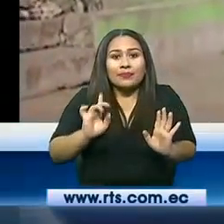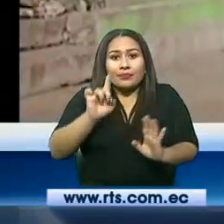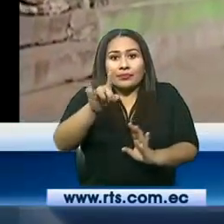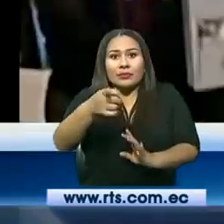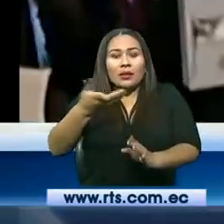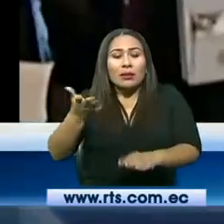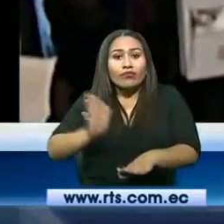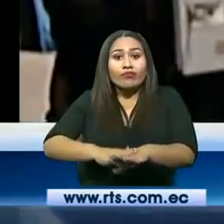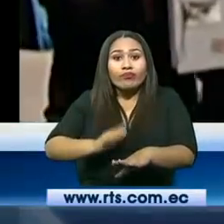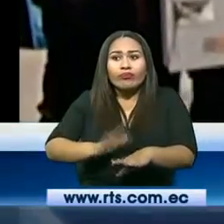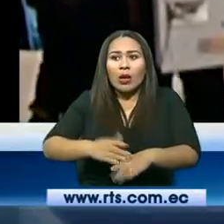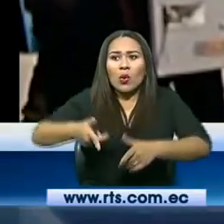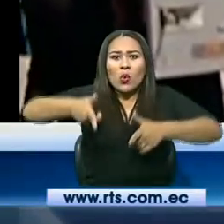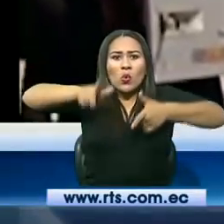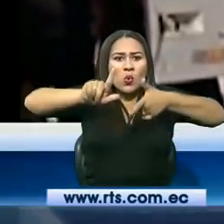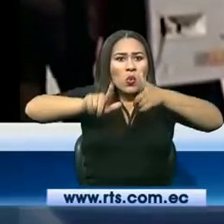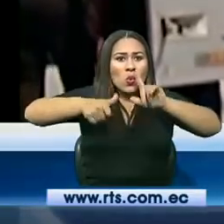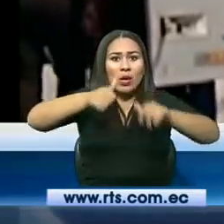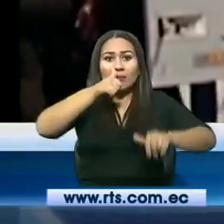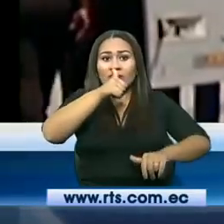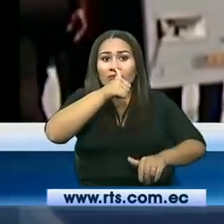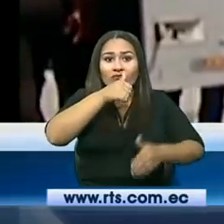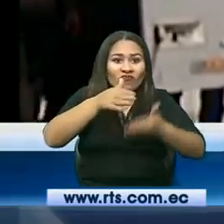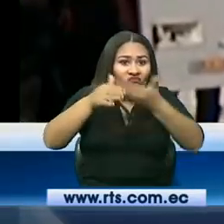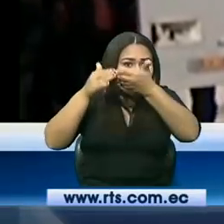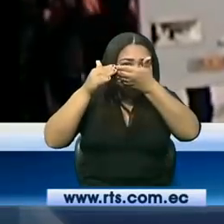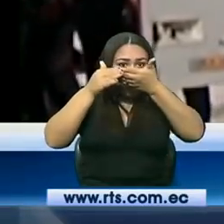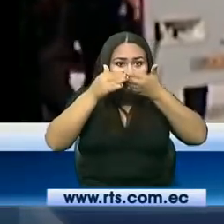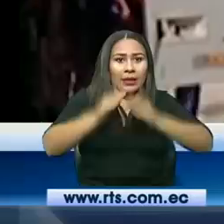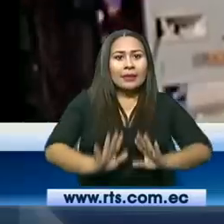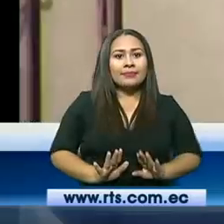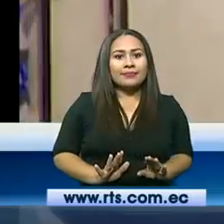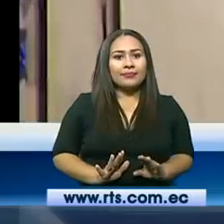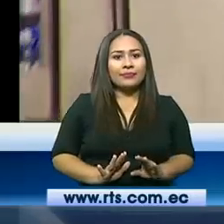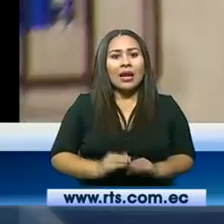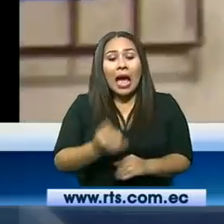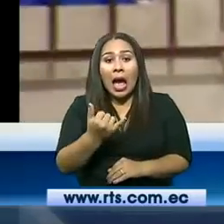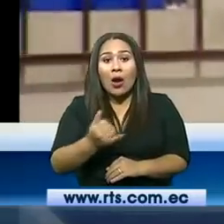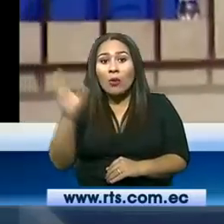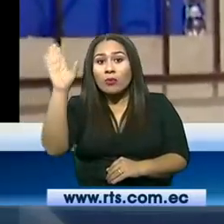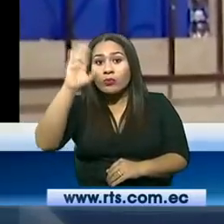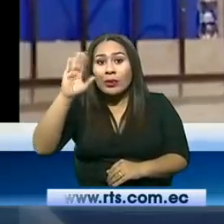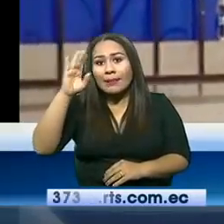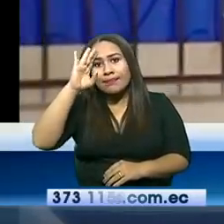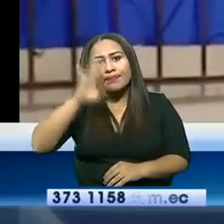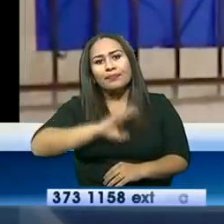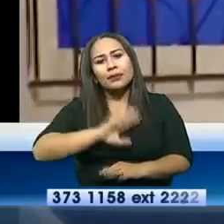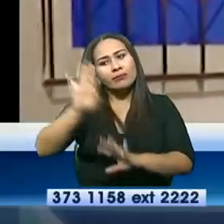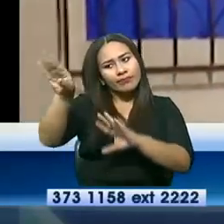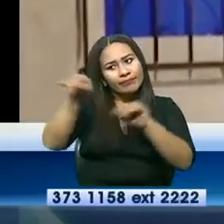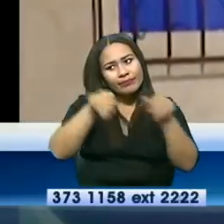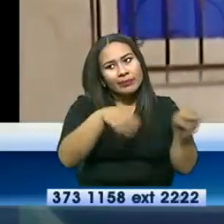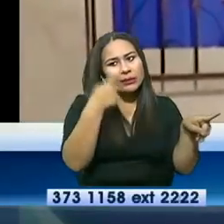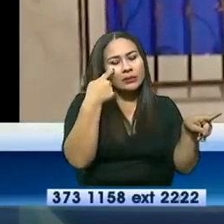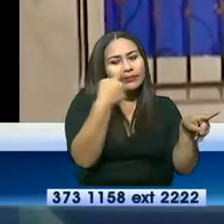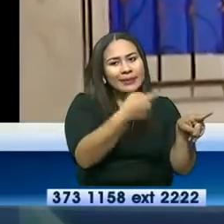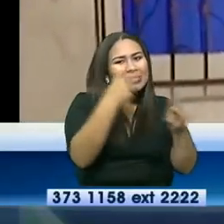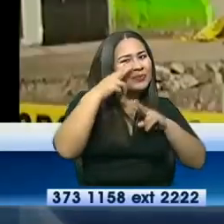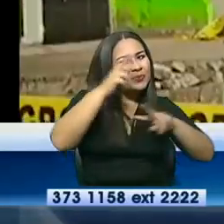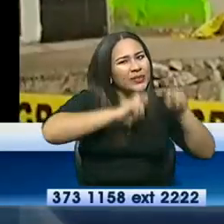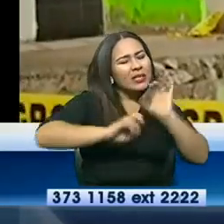consumo excesivo de aquella sustancia ilícita. Por eso piden a la policía y a la fiscalía que realicen las respectivas